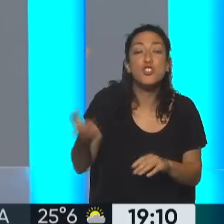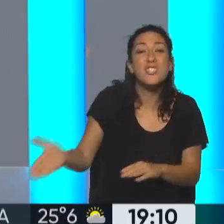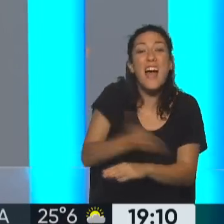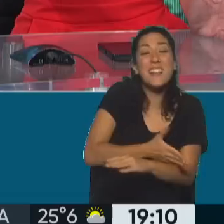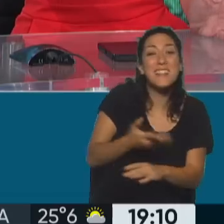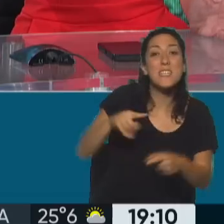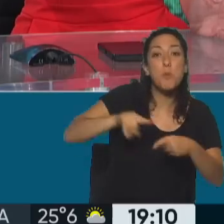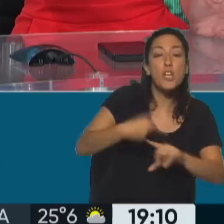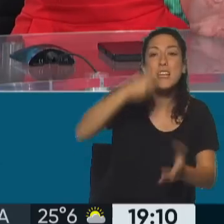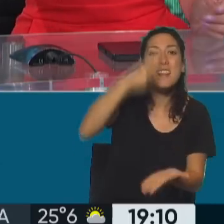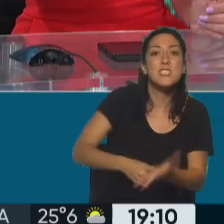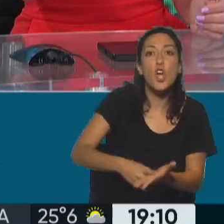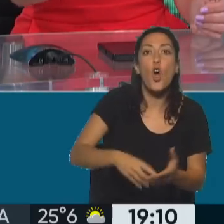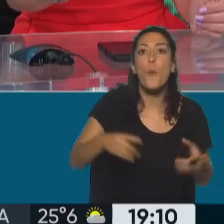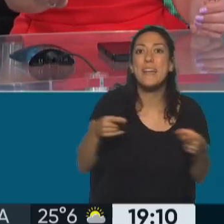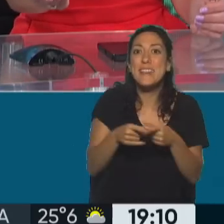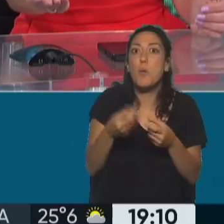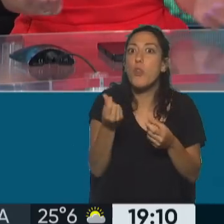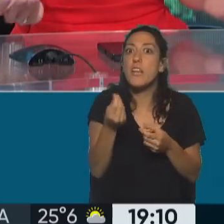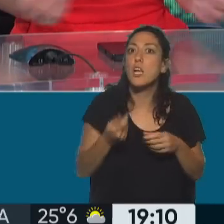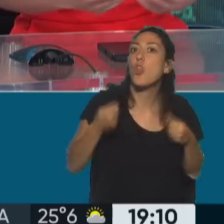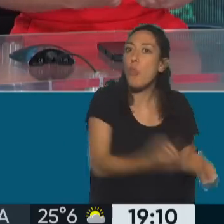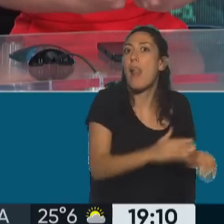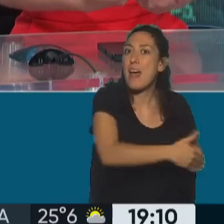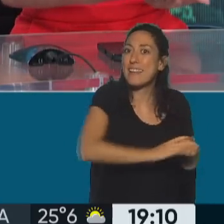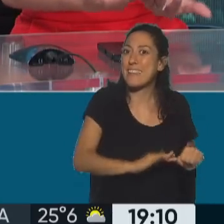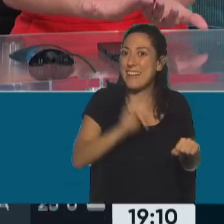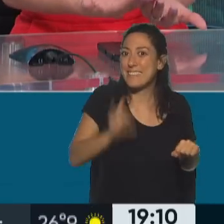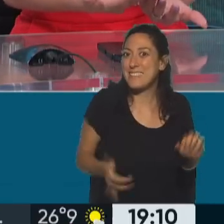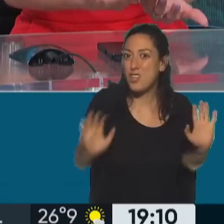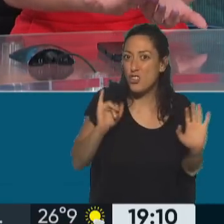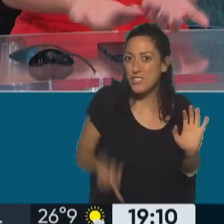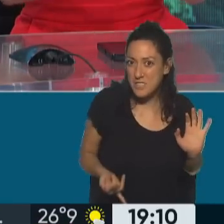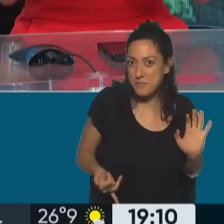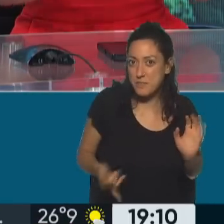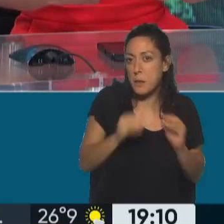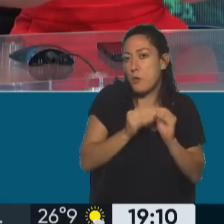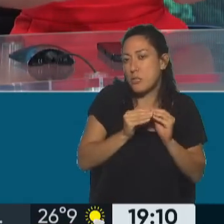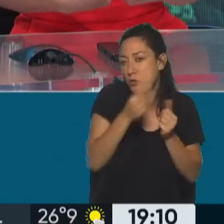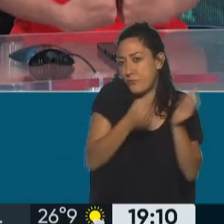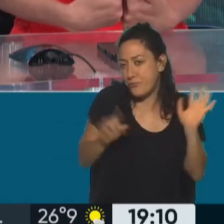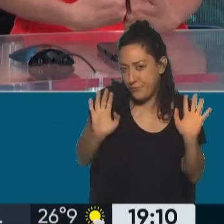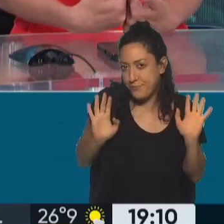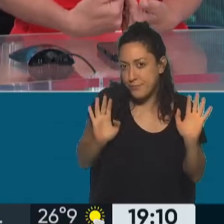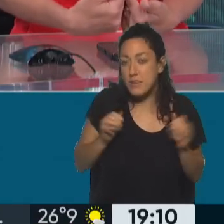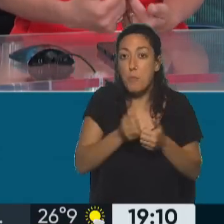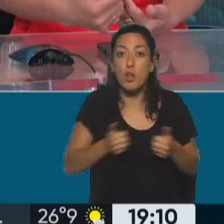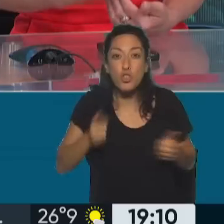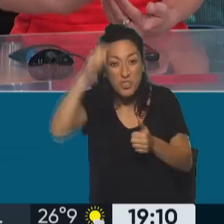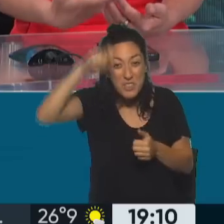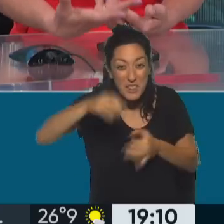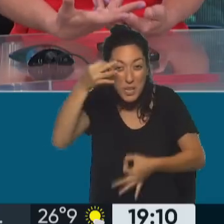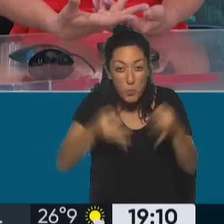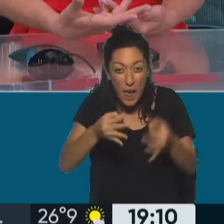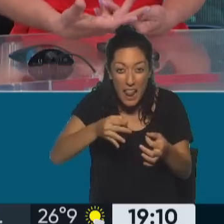política. Esos fondos tenían que ir a Larreta, por diversos motivos. Entonces, realmente no creo que ese tribunal vaya a revisar esa sentencia y